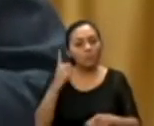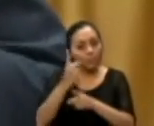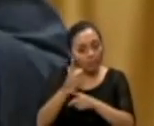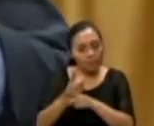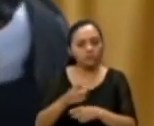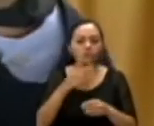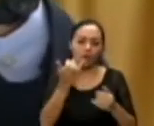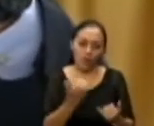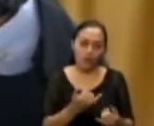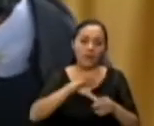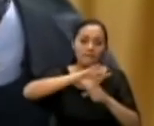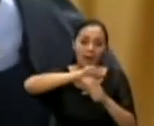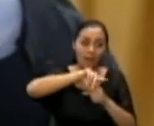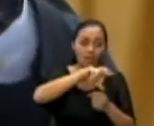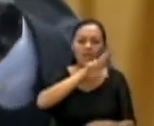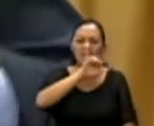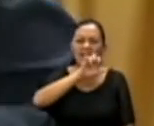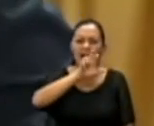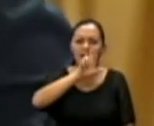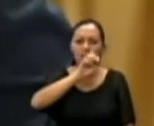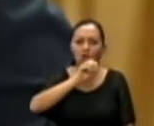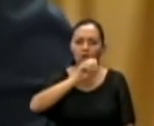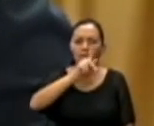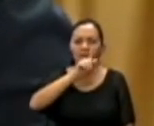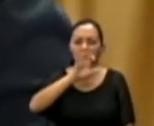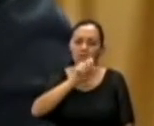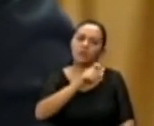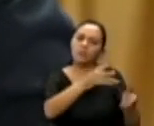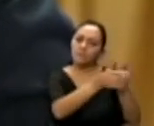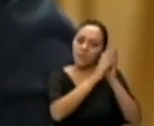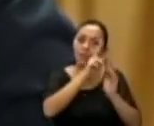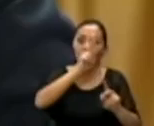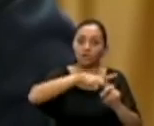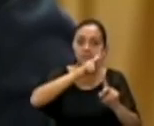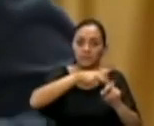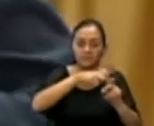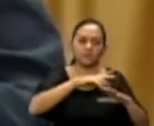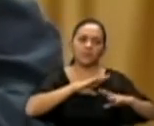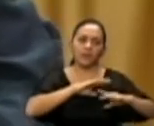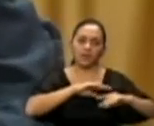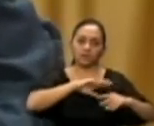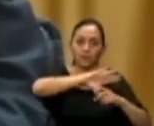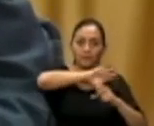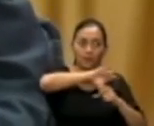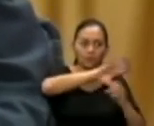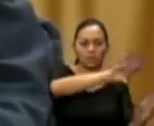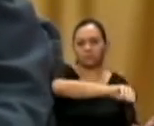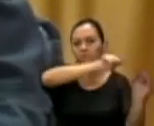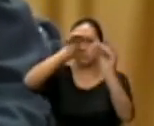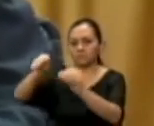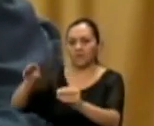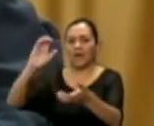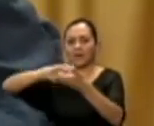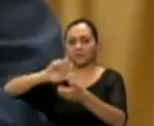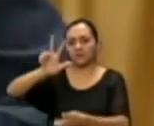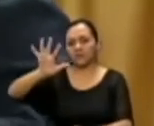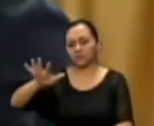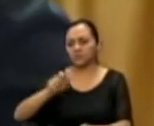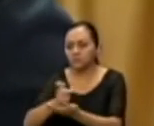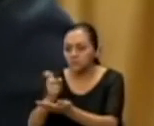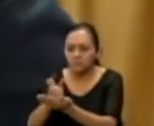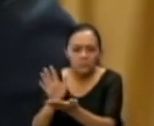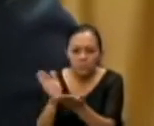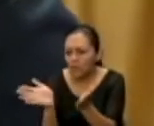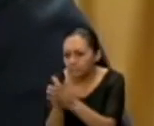ricardo se le ha pedido que pida solicite un par de meses de licencia la cancillería para ayudarme a esa organización territorial y esa